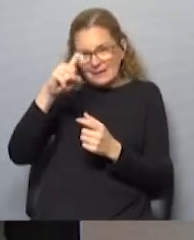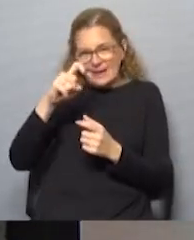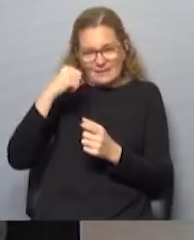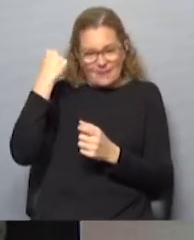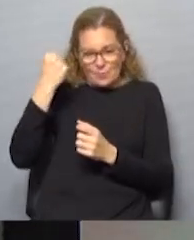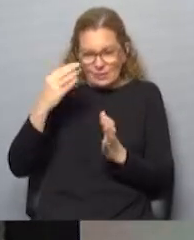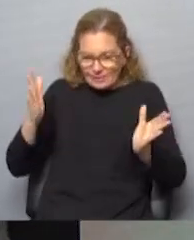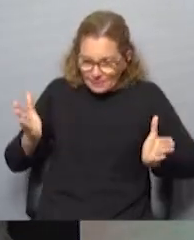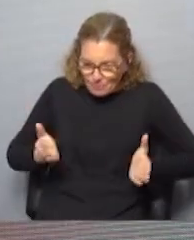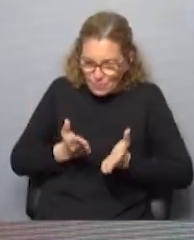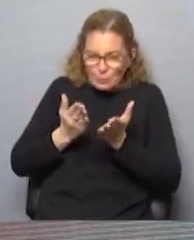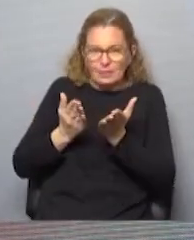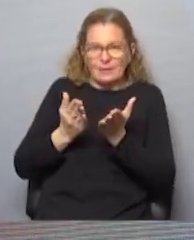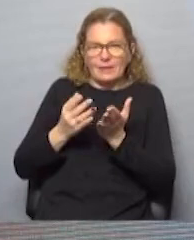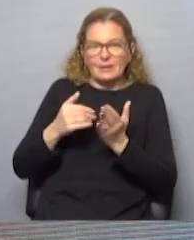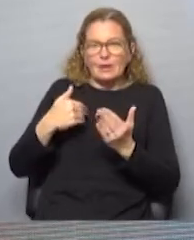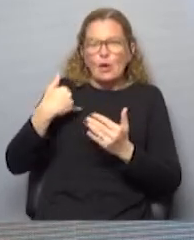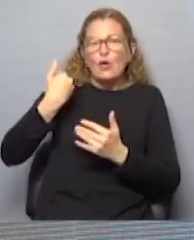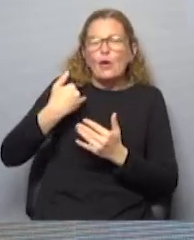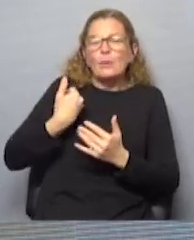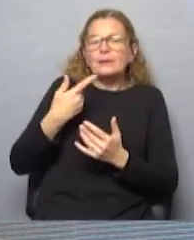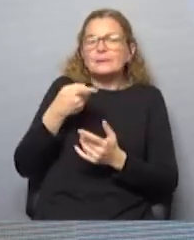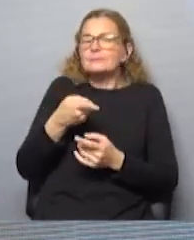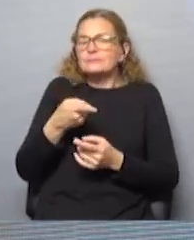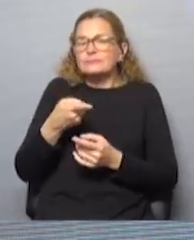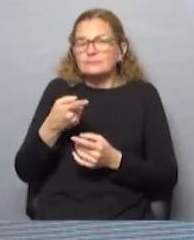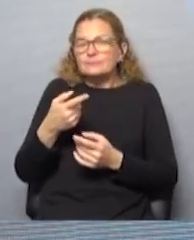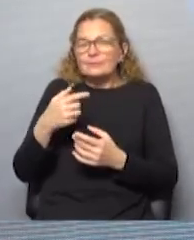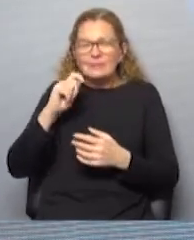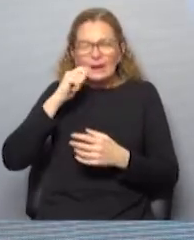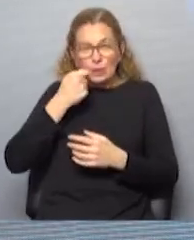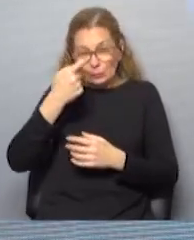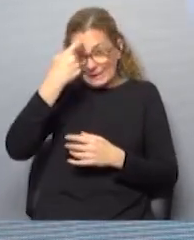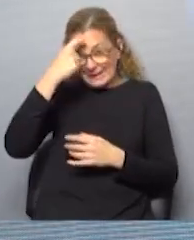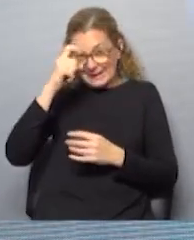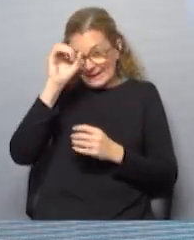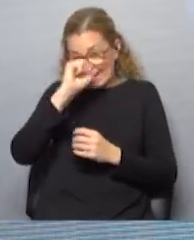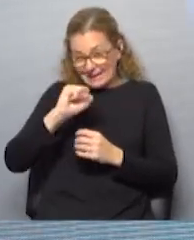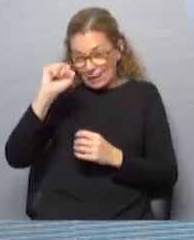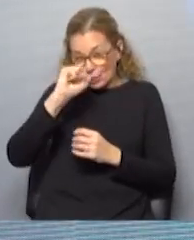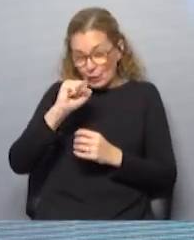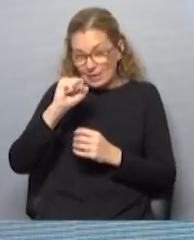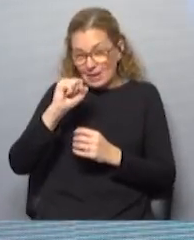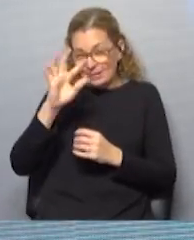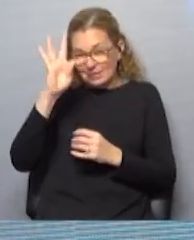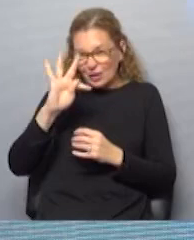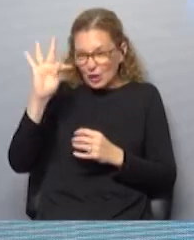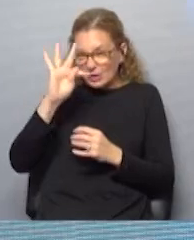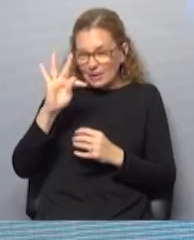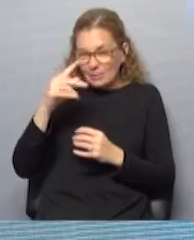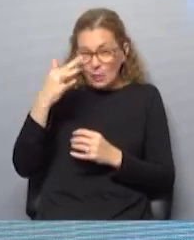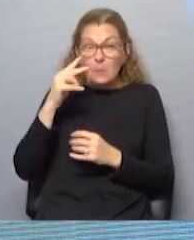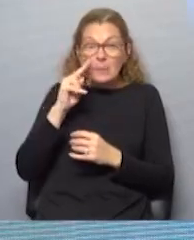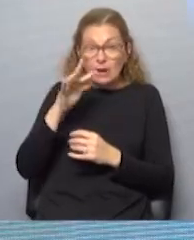impulse todo esto que genere que los jóvenes tengan vocación de ser ciencia y tecnología estamos mirando al futuro